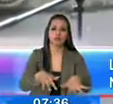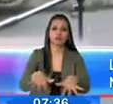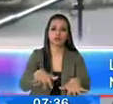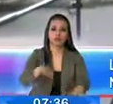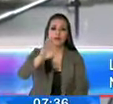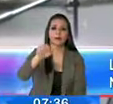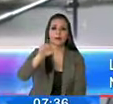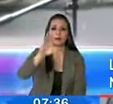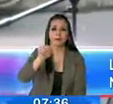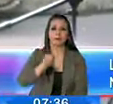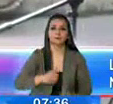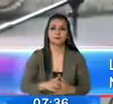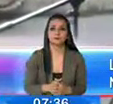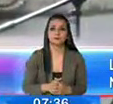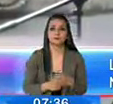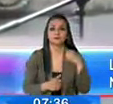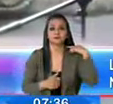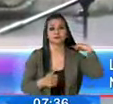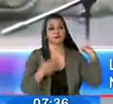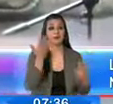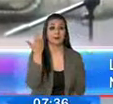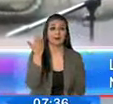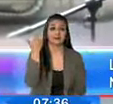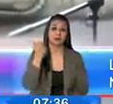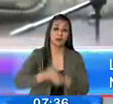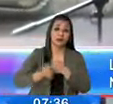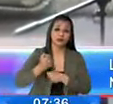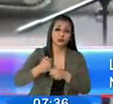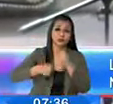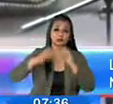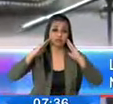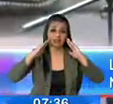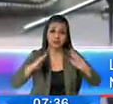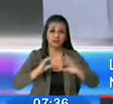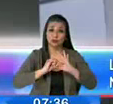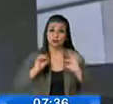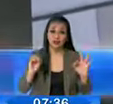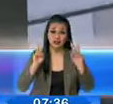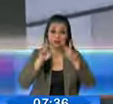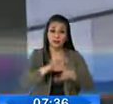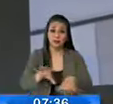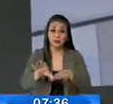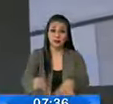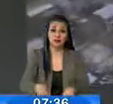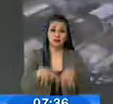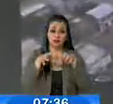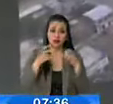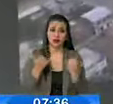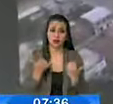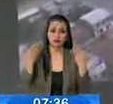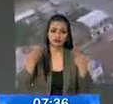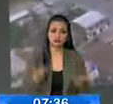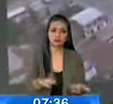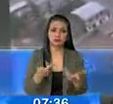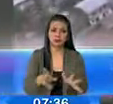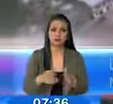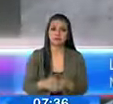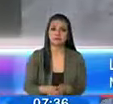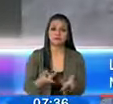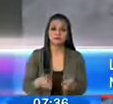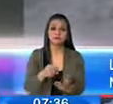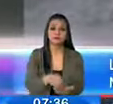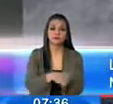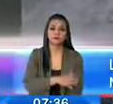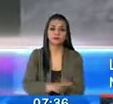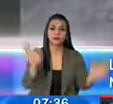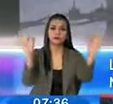Para pagar esa deuda acumulada durante décadas con el sector agropecuario. Otra de las obras fue el proyecto eléctrico La Ventura,